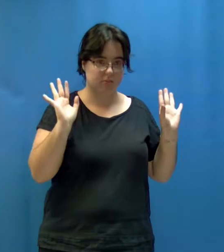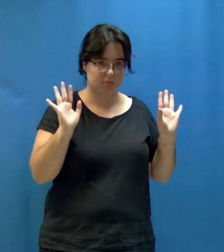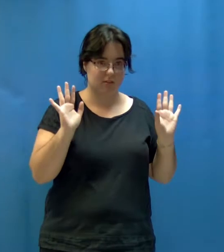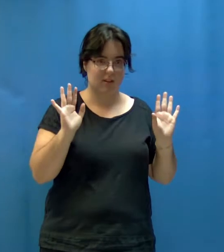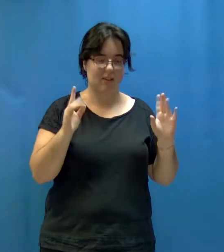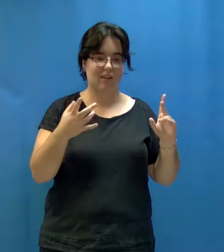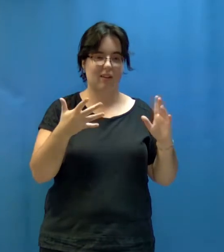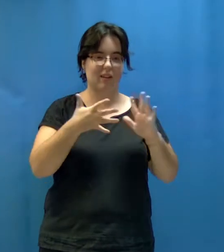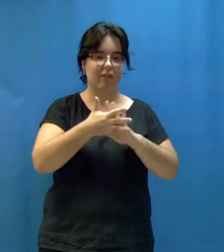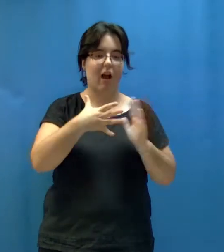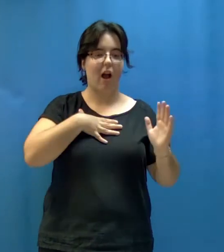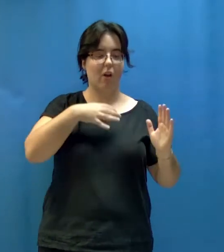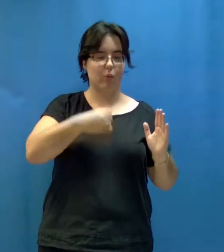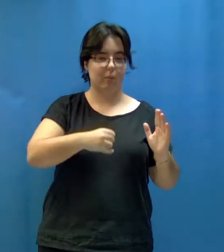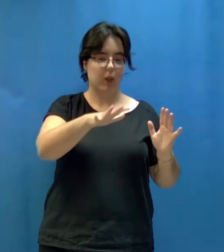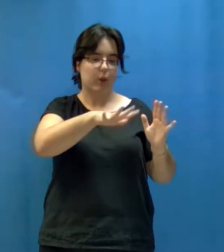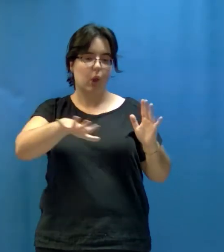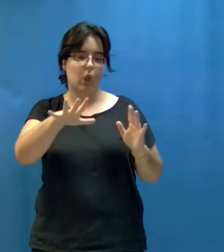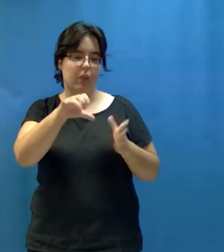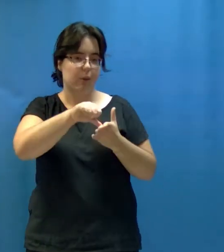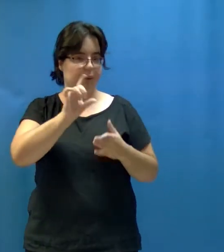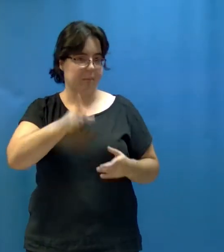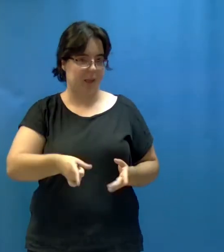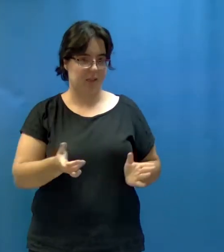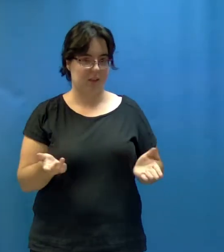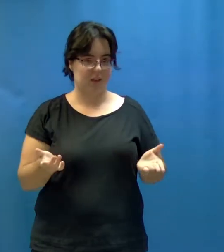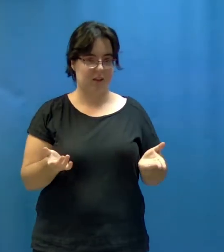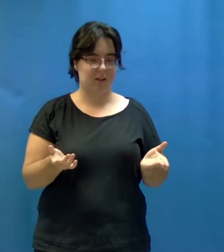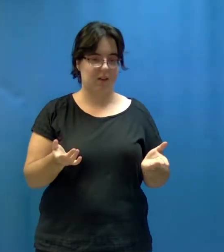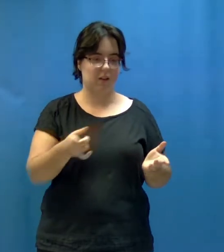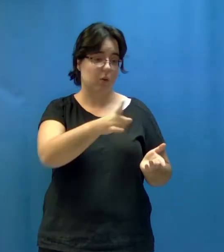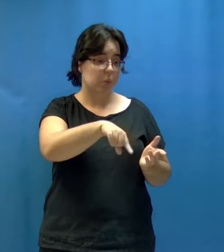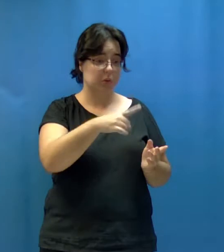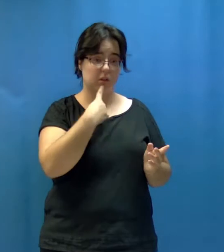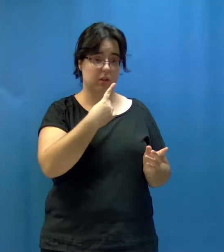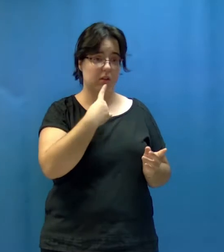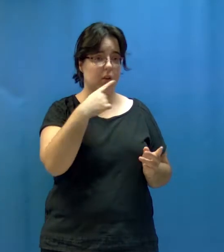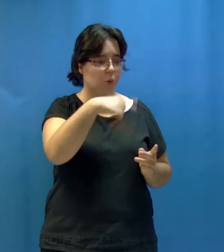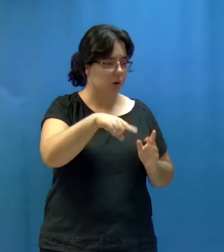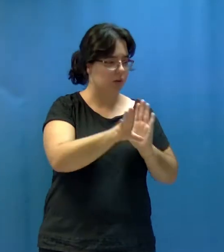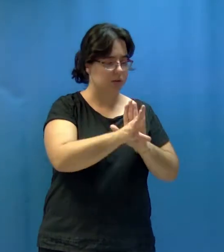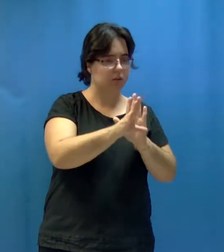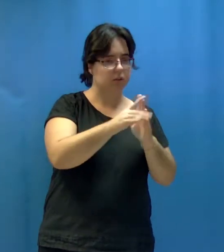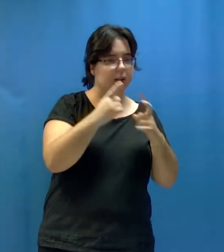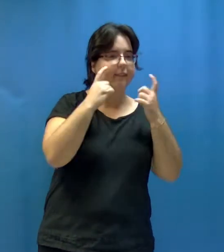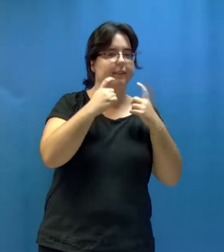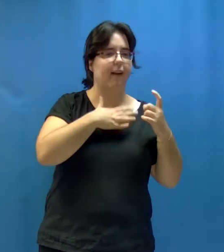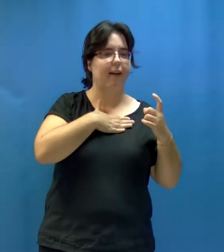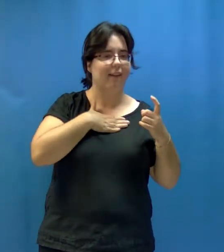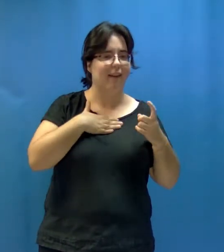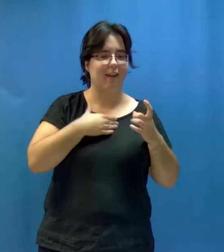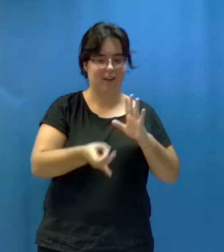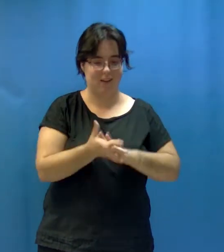en l'autonomia local. Se lo dicen hasta los suyos y ustedes siguen en su intento de crear polémicas donde no lo